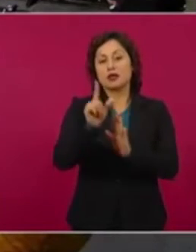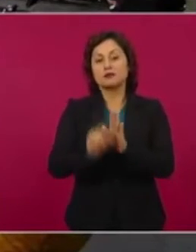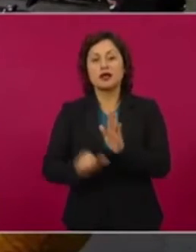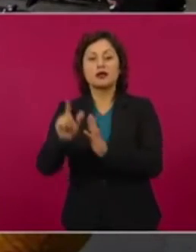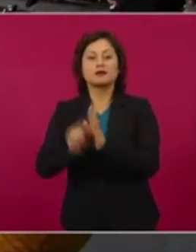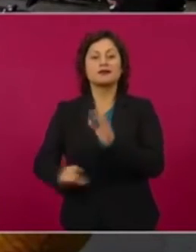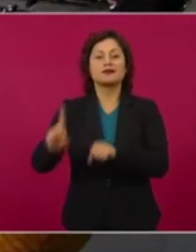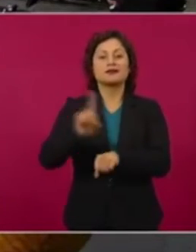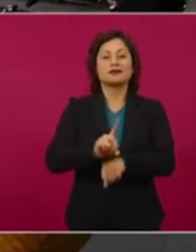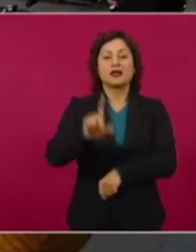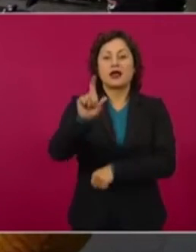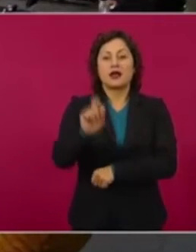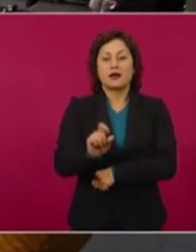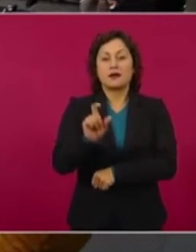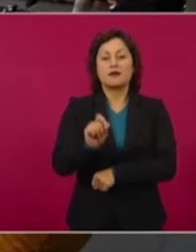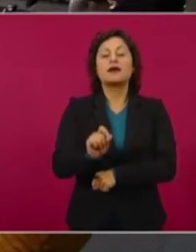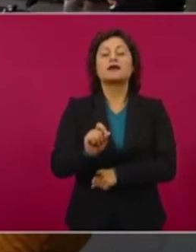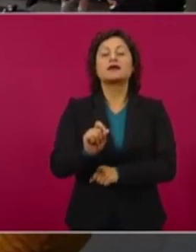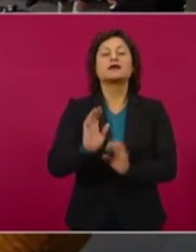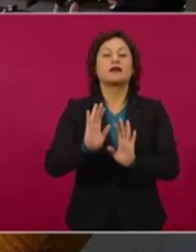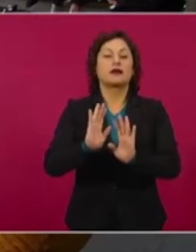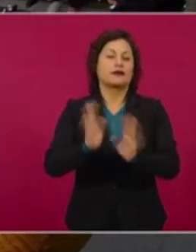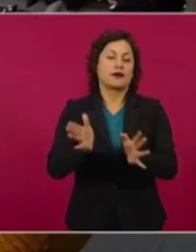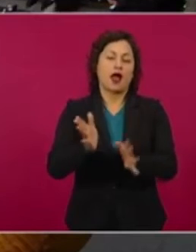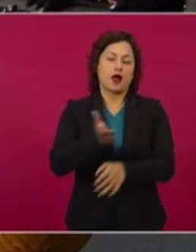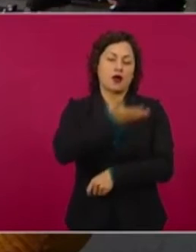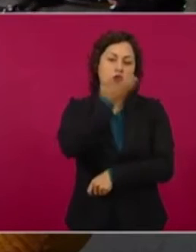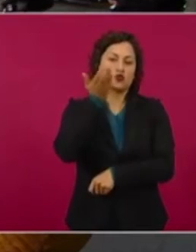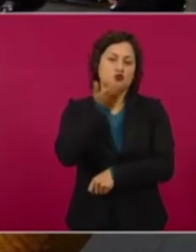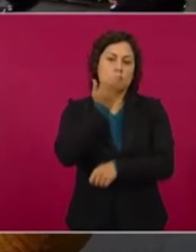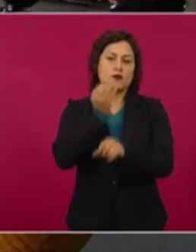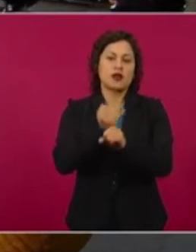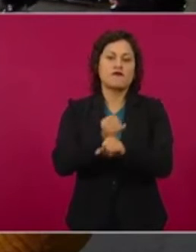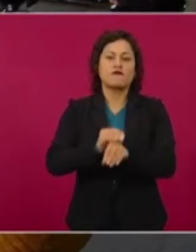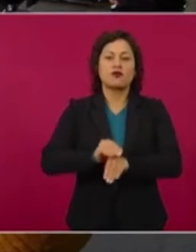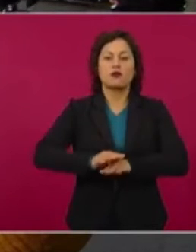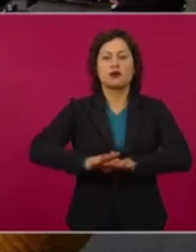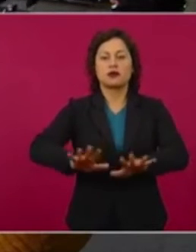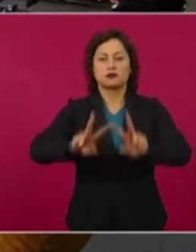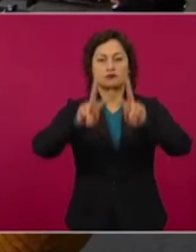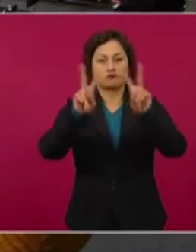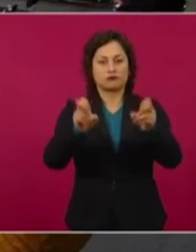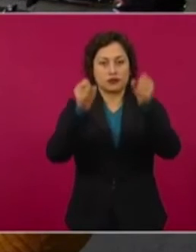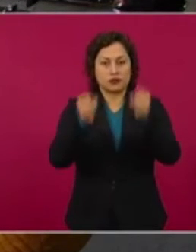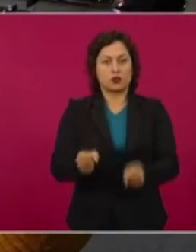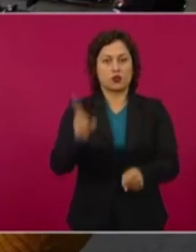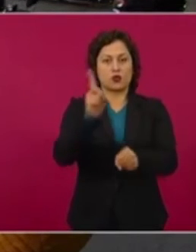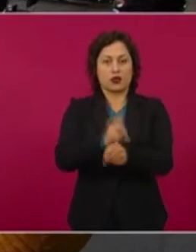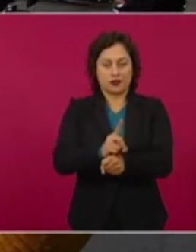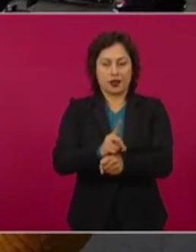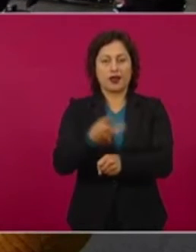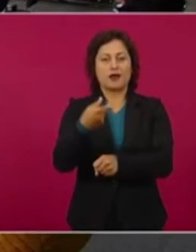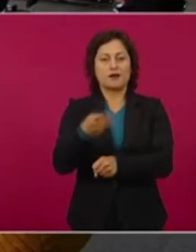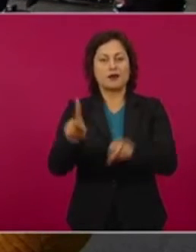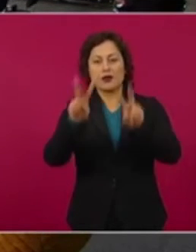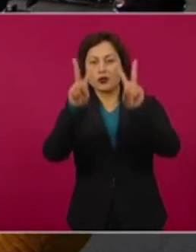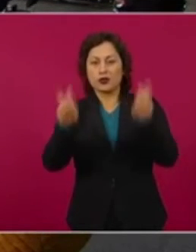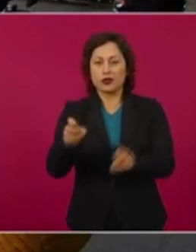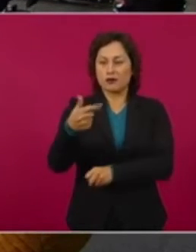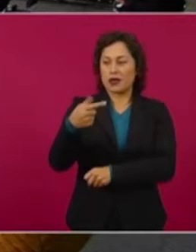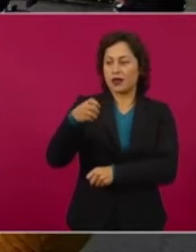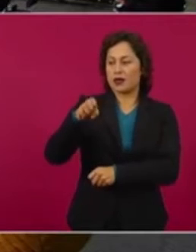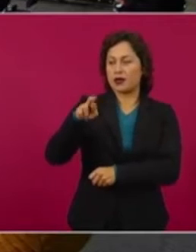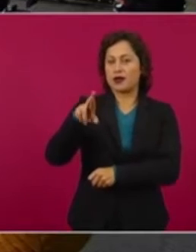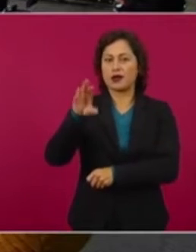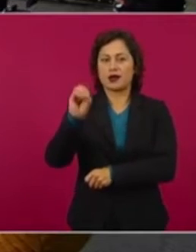que se da el informe de seguridad, pero ese informe de género, como se dio en algún momento donde venía